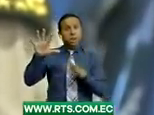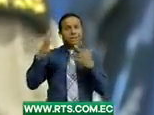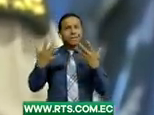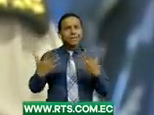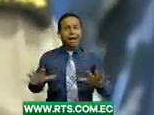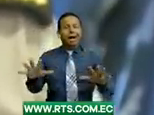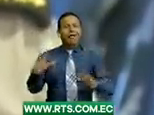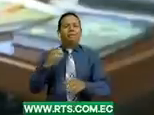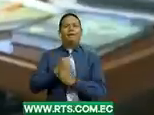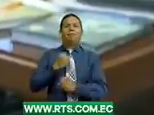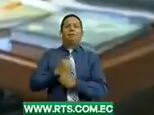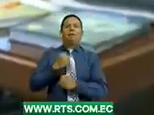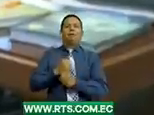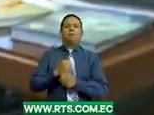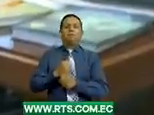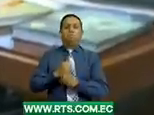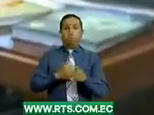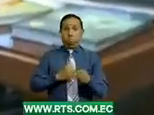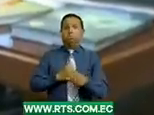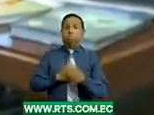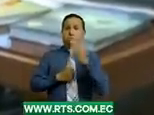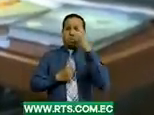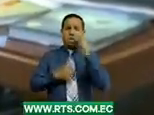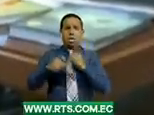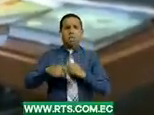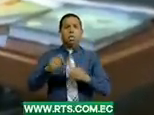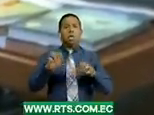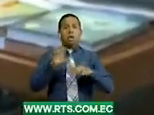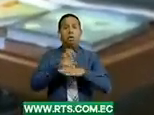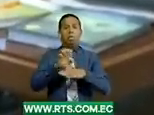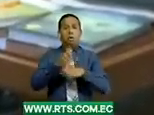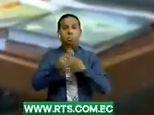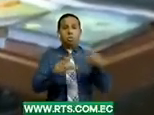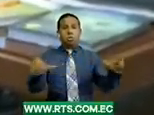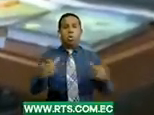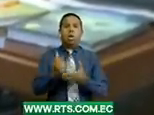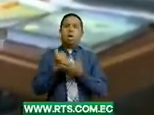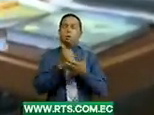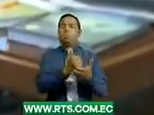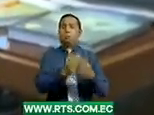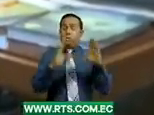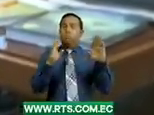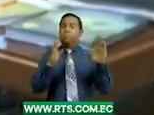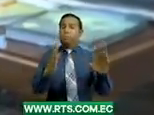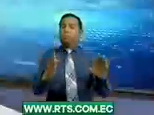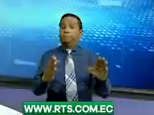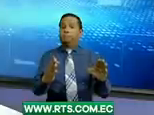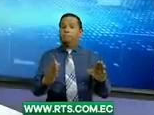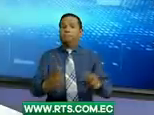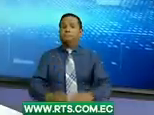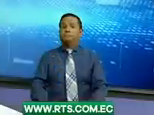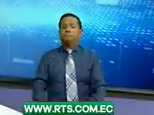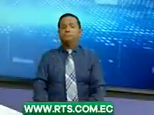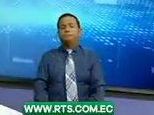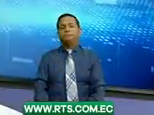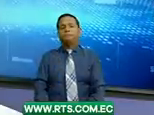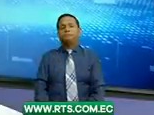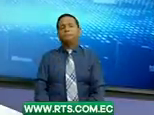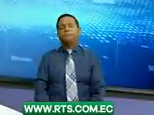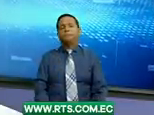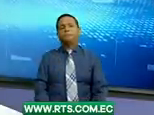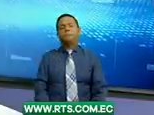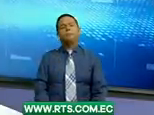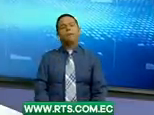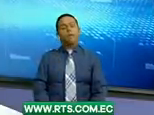sabe que los ecuatorianos esperan respuestas. En Quito informó Iván Casamén. La alcaldesa